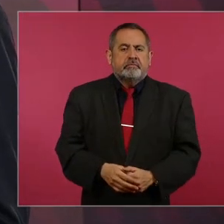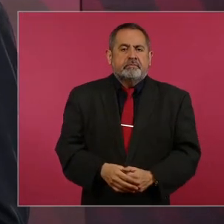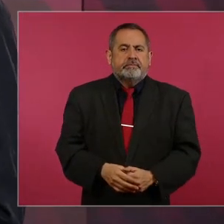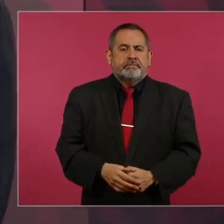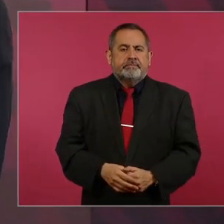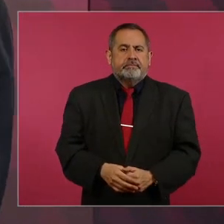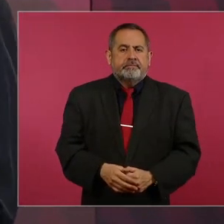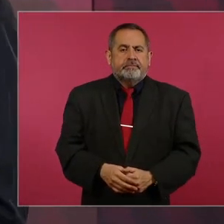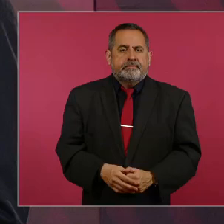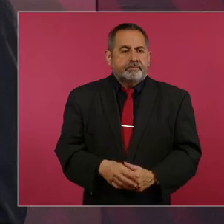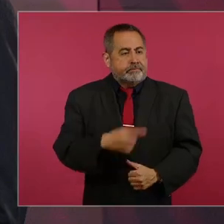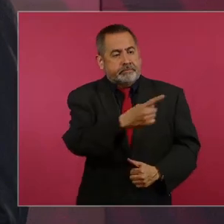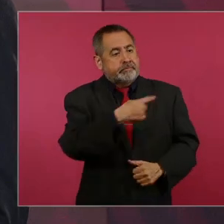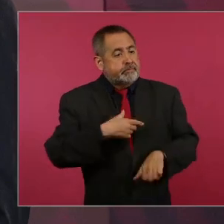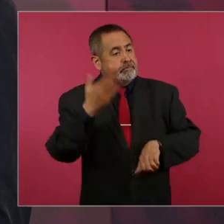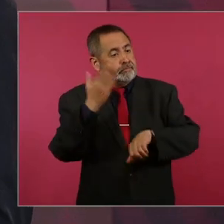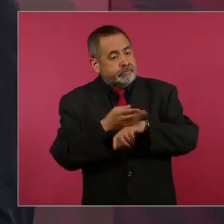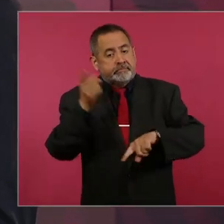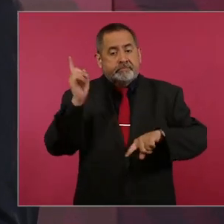censuras,